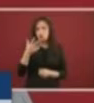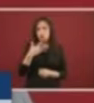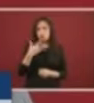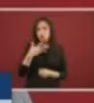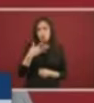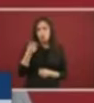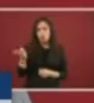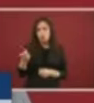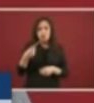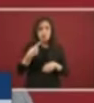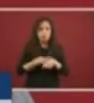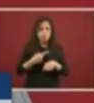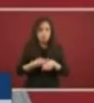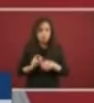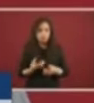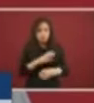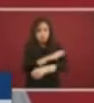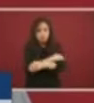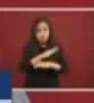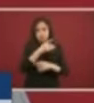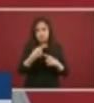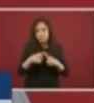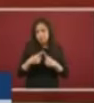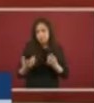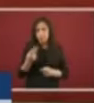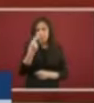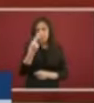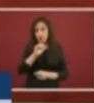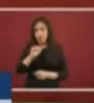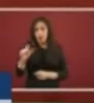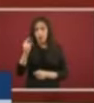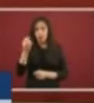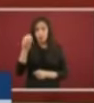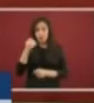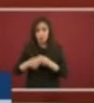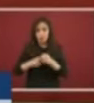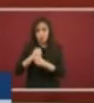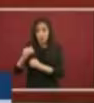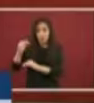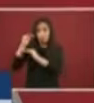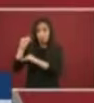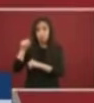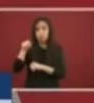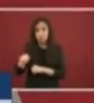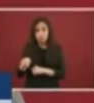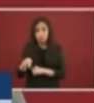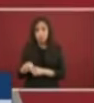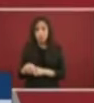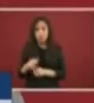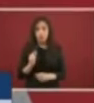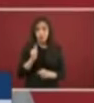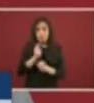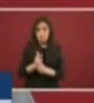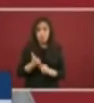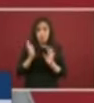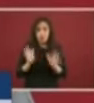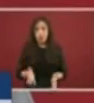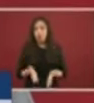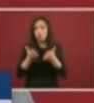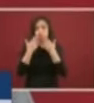ha utilizado para la estimación de la necesidad de insumos, o sea, que estima la carga de enfermedad, cantidad de personas que